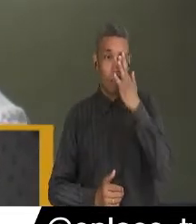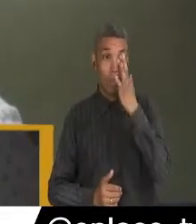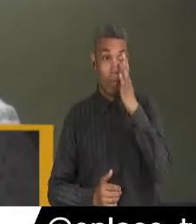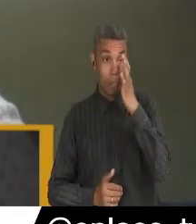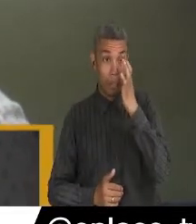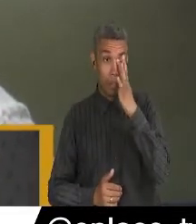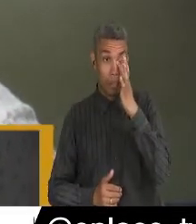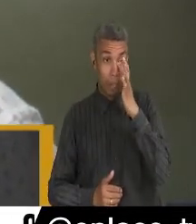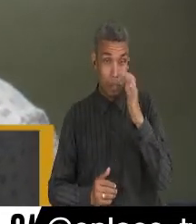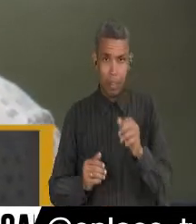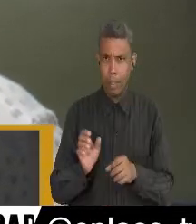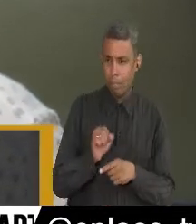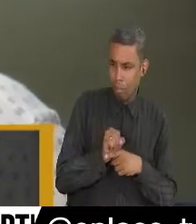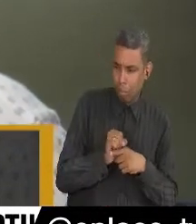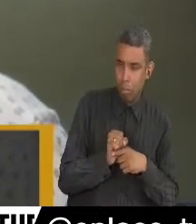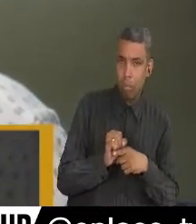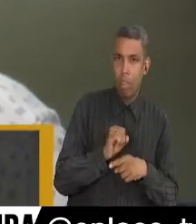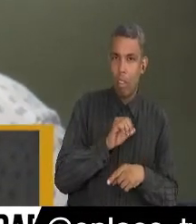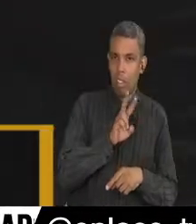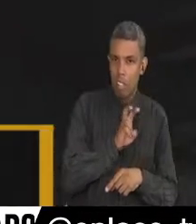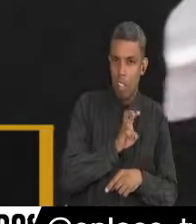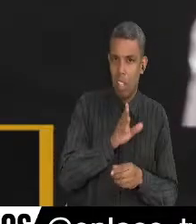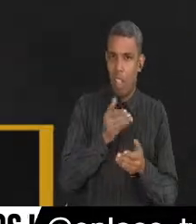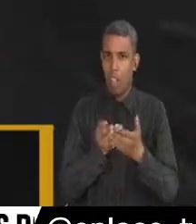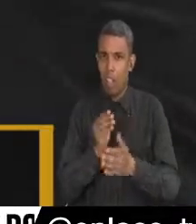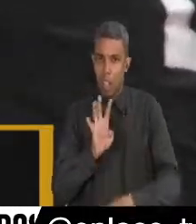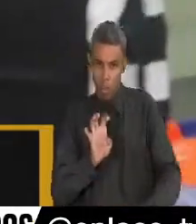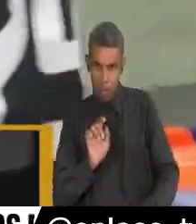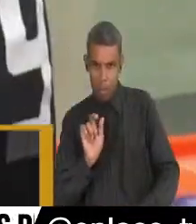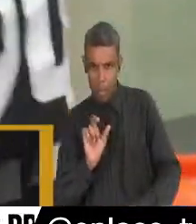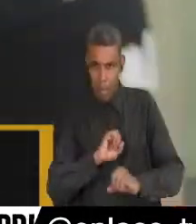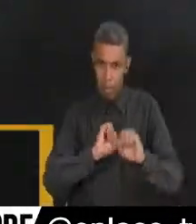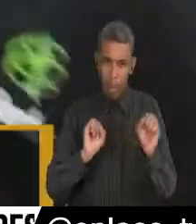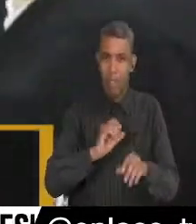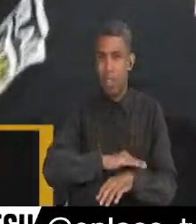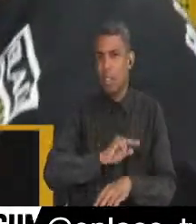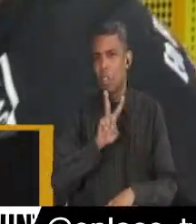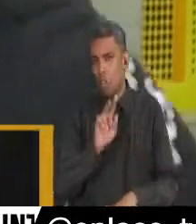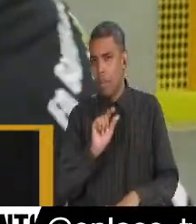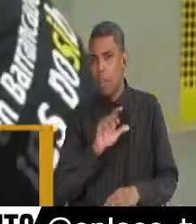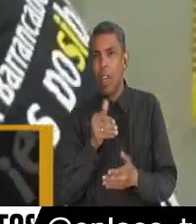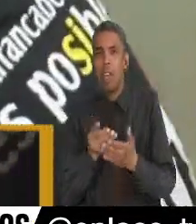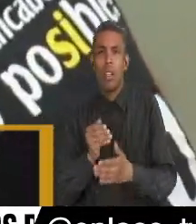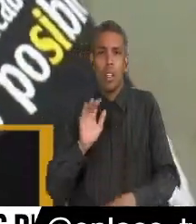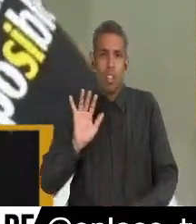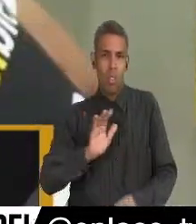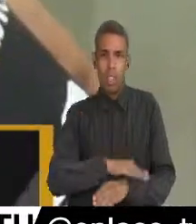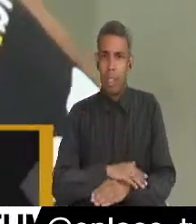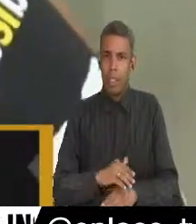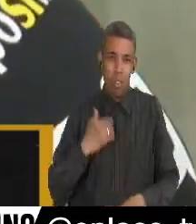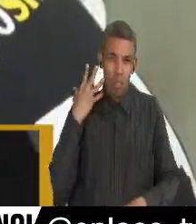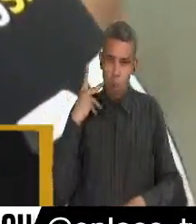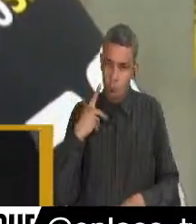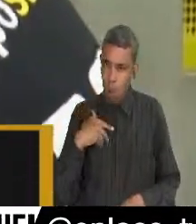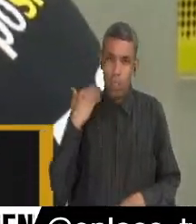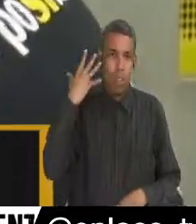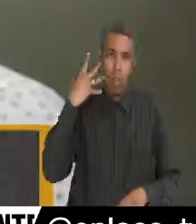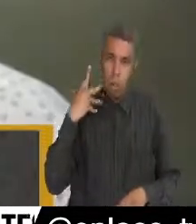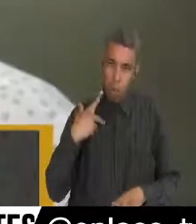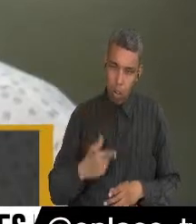de 7 a 9:30 por ahí y en las tardes de 2:30 a 5,